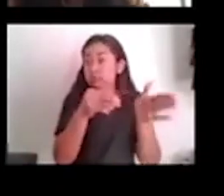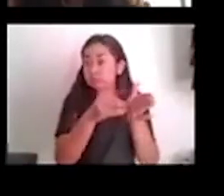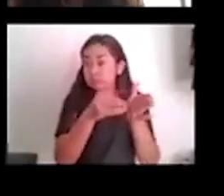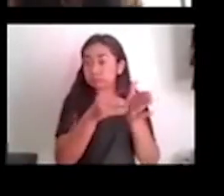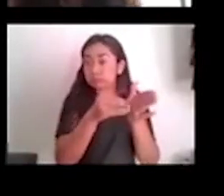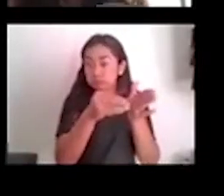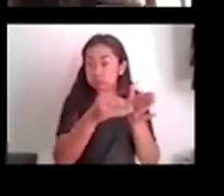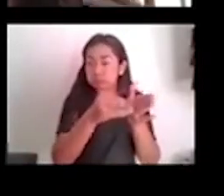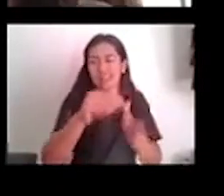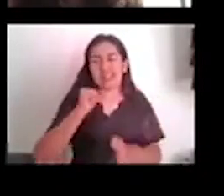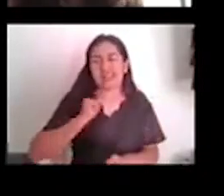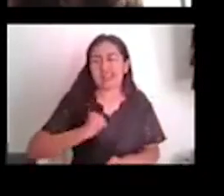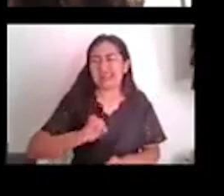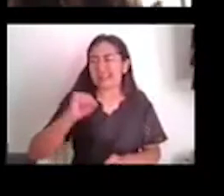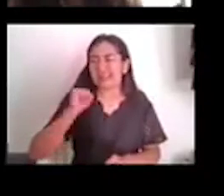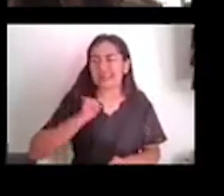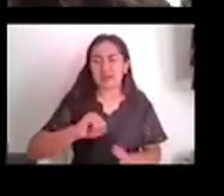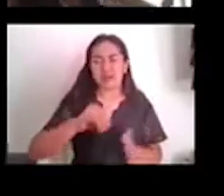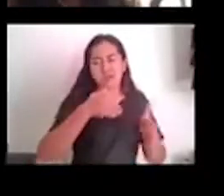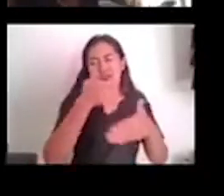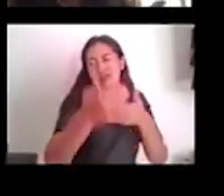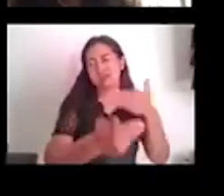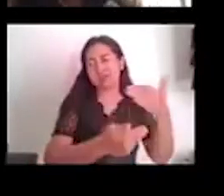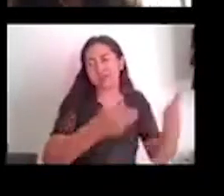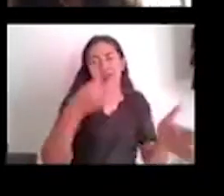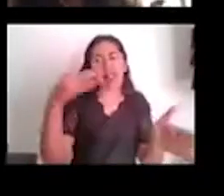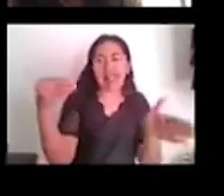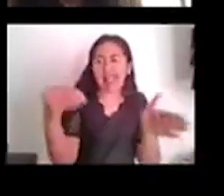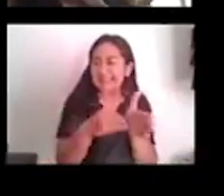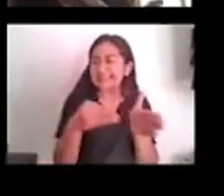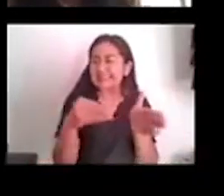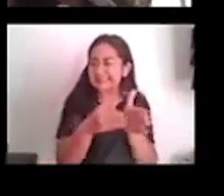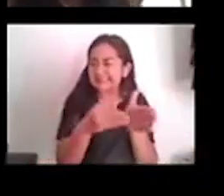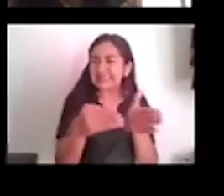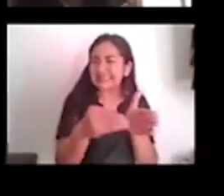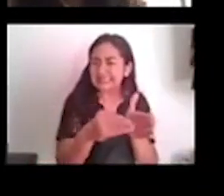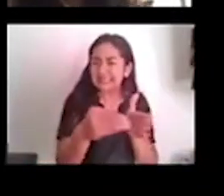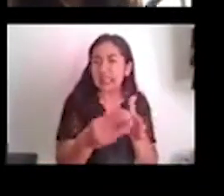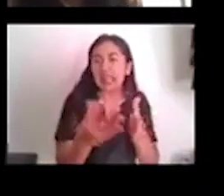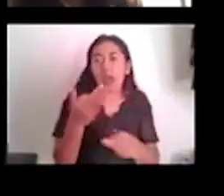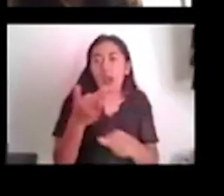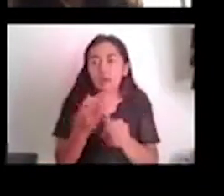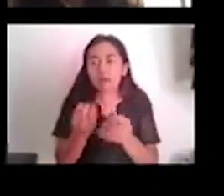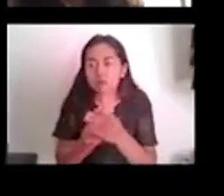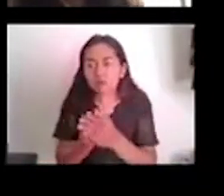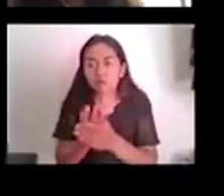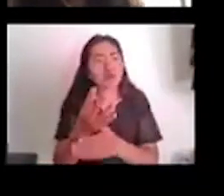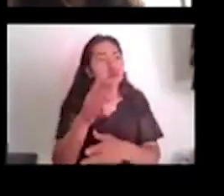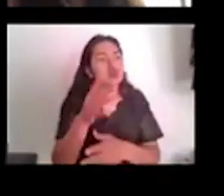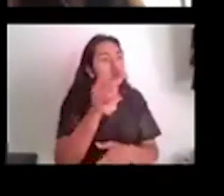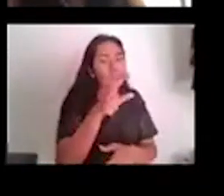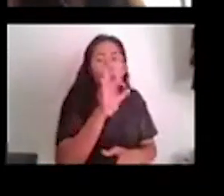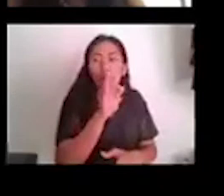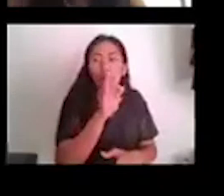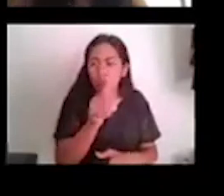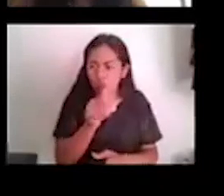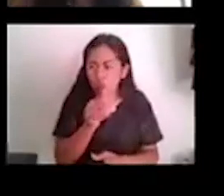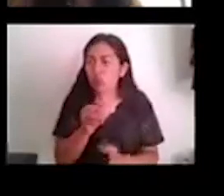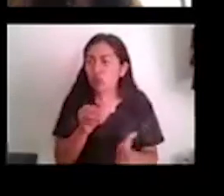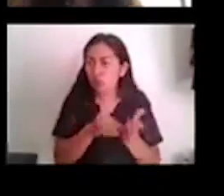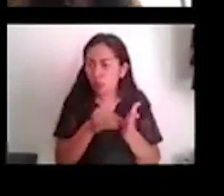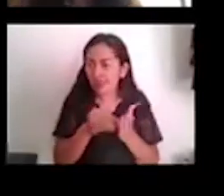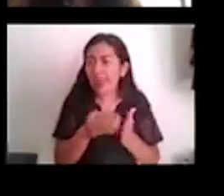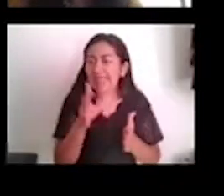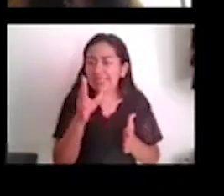del cambio de religión oficial, etcétera, que se han preservado hasta el momento en las sociedades indígenas